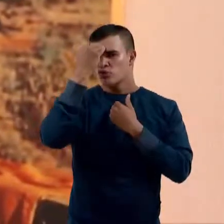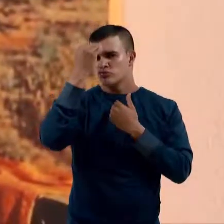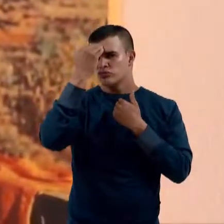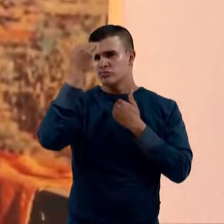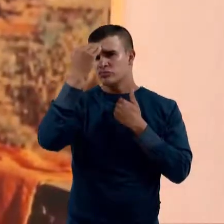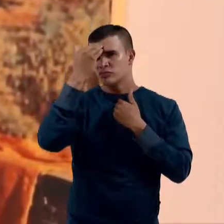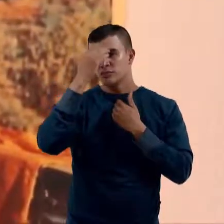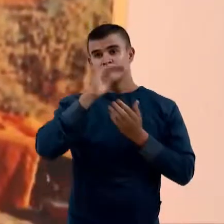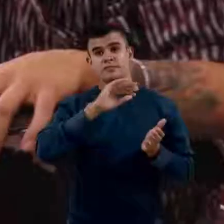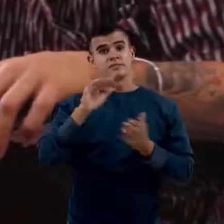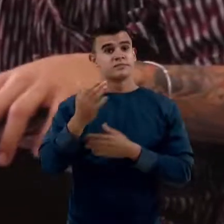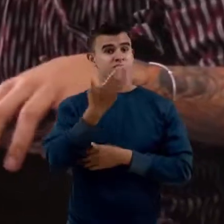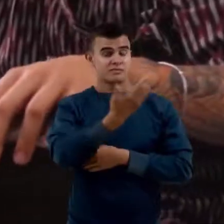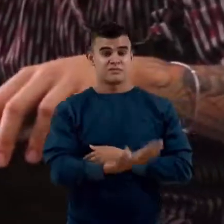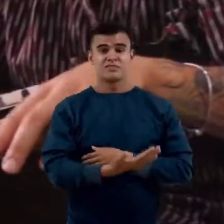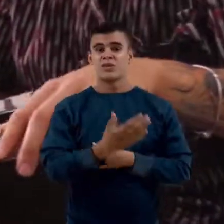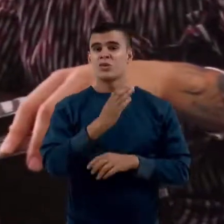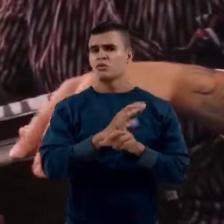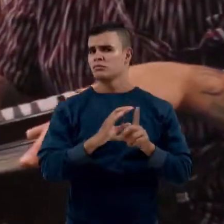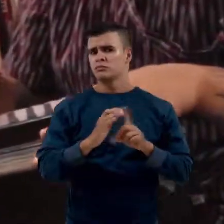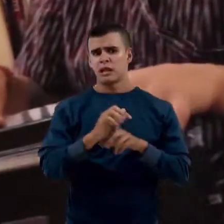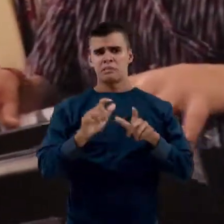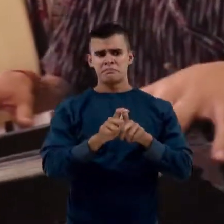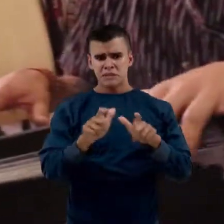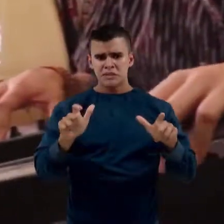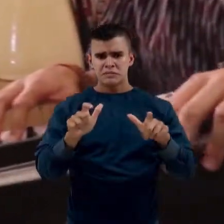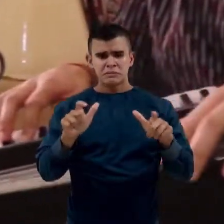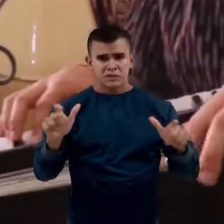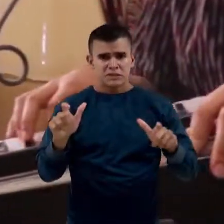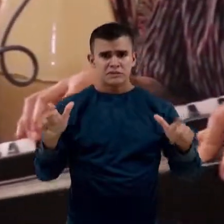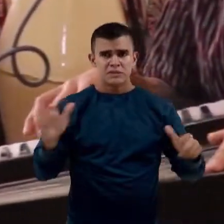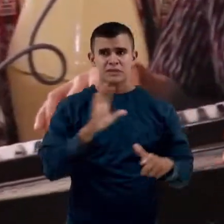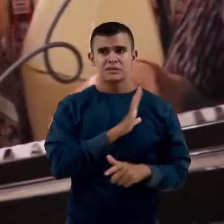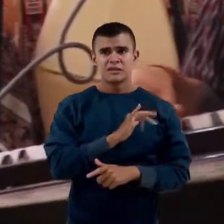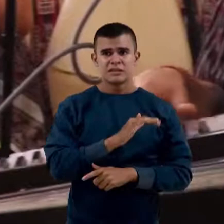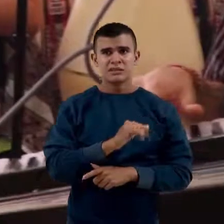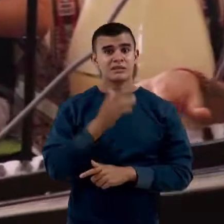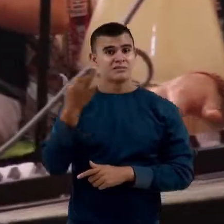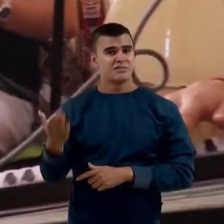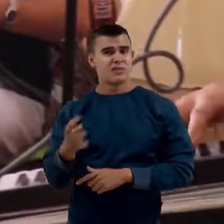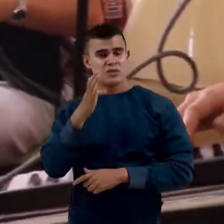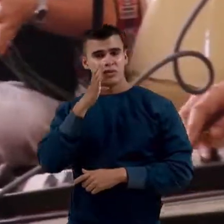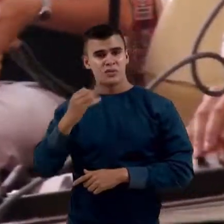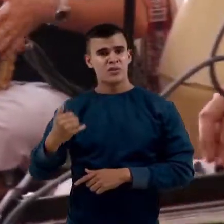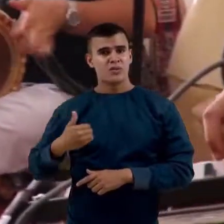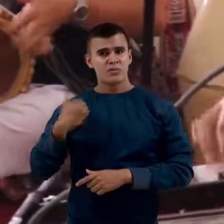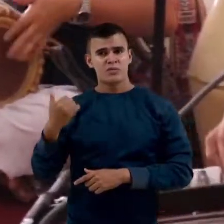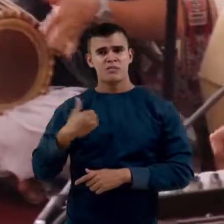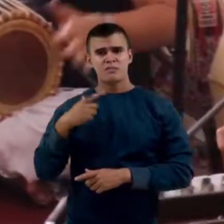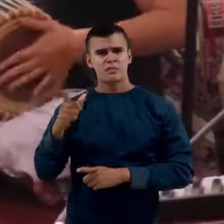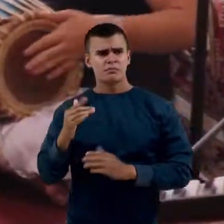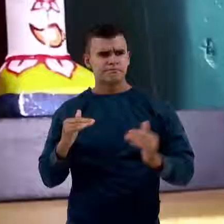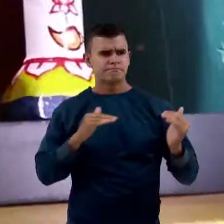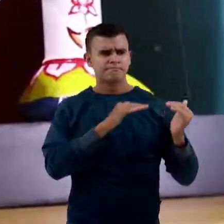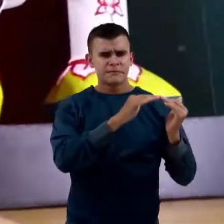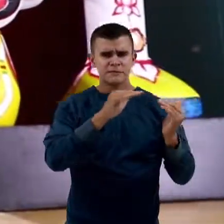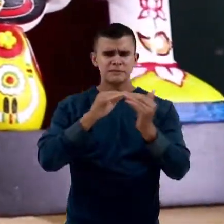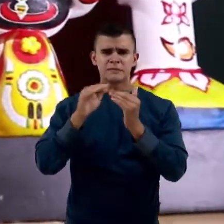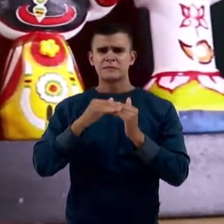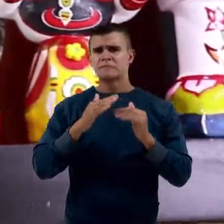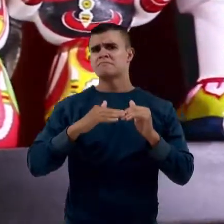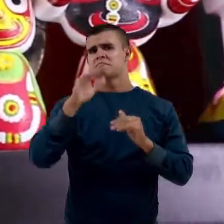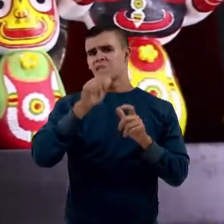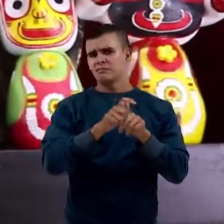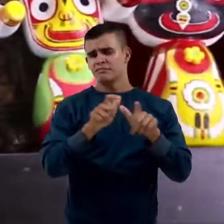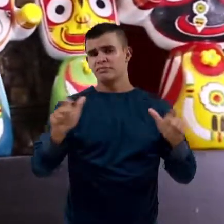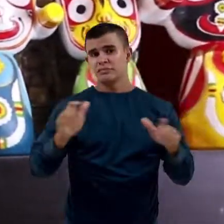películas conscientes. La cultura Hare Krishna sigue creciendo en Cali, nutriéndose de jóvenes como Baba y Jalilán, que proyectan sus vidas